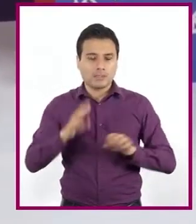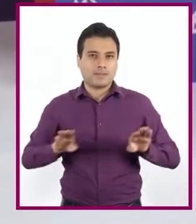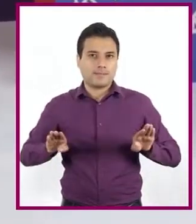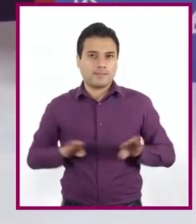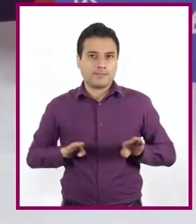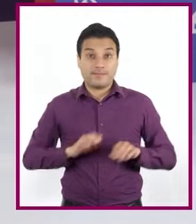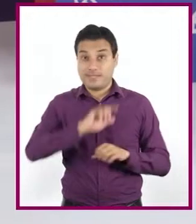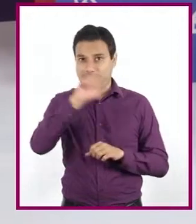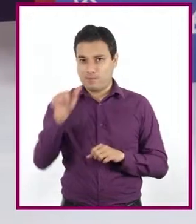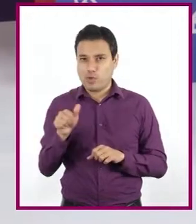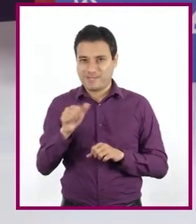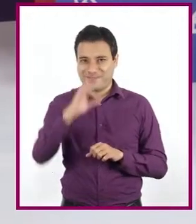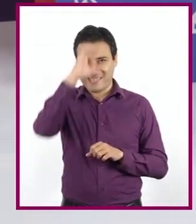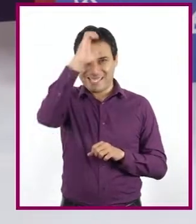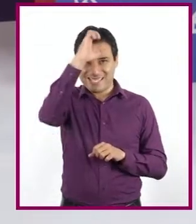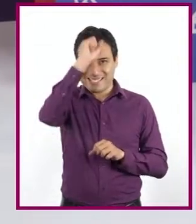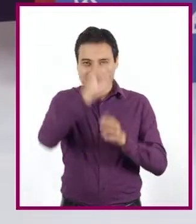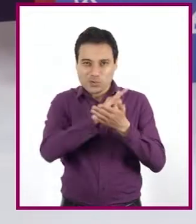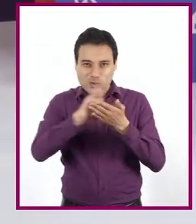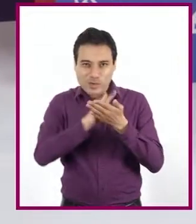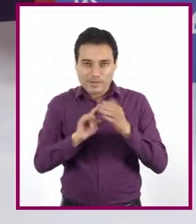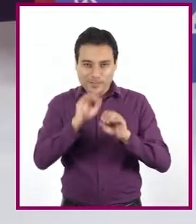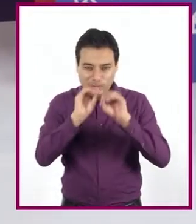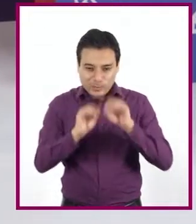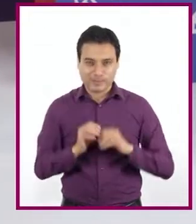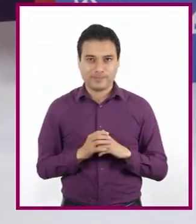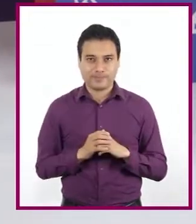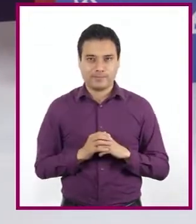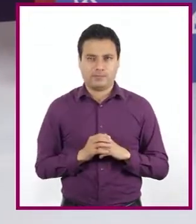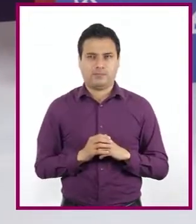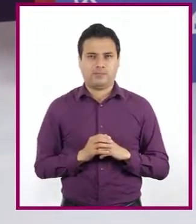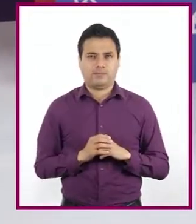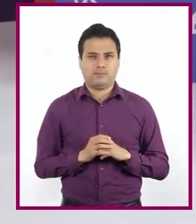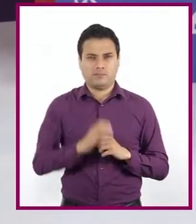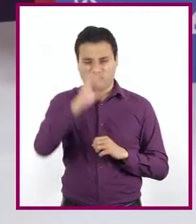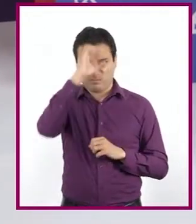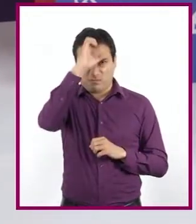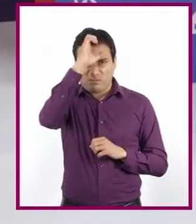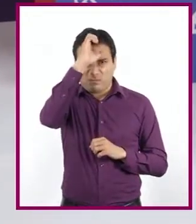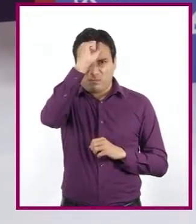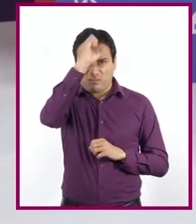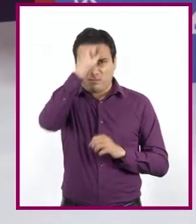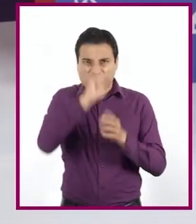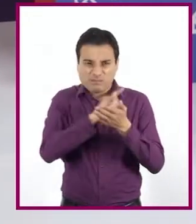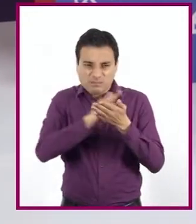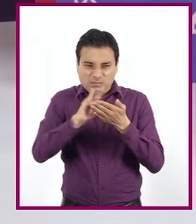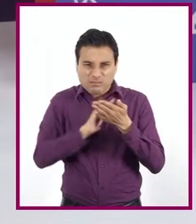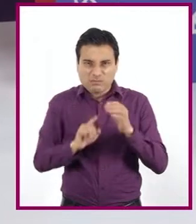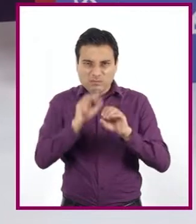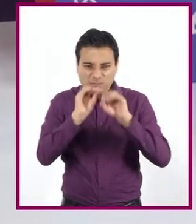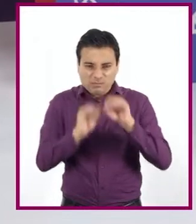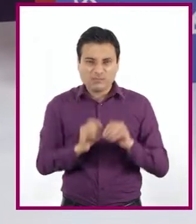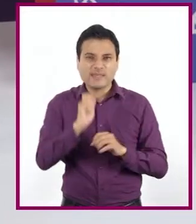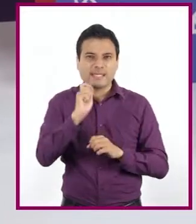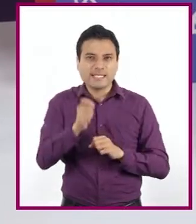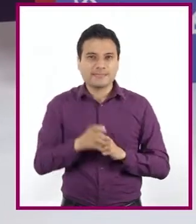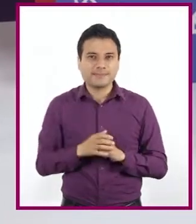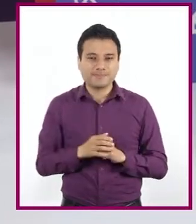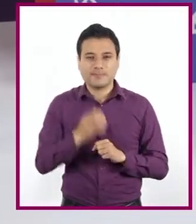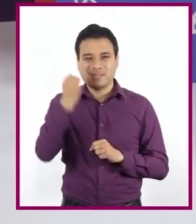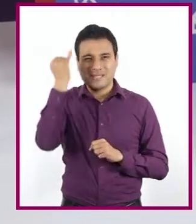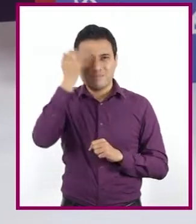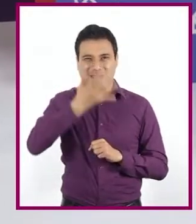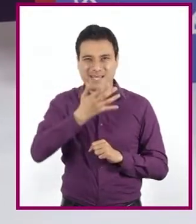storyboard. Profesor, ¿y qué es un storyboard? Un storyboard es una secuencia de